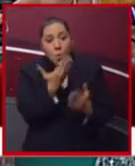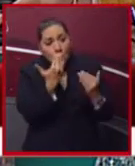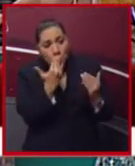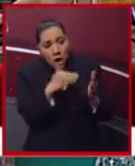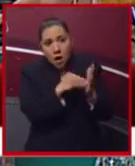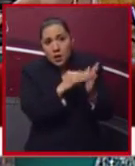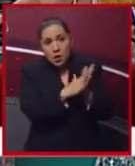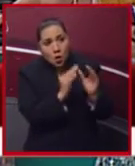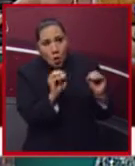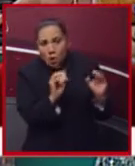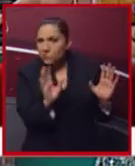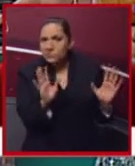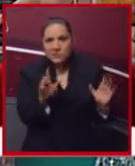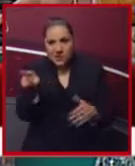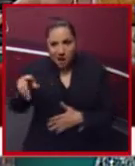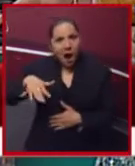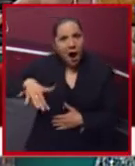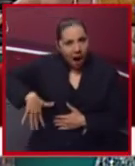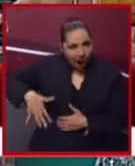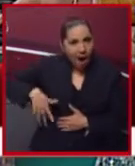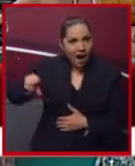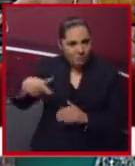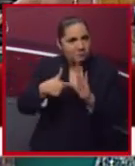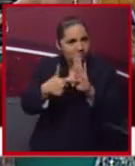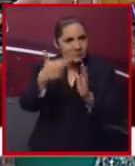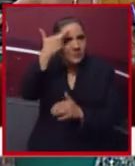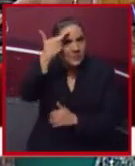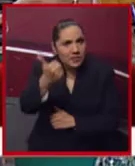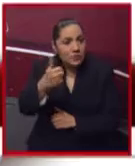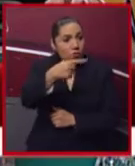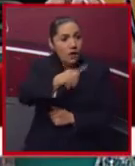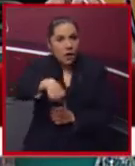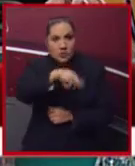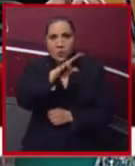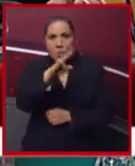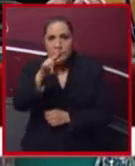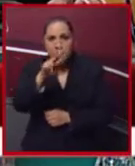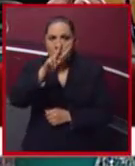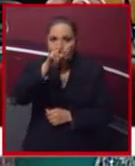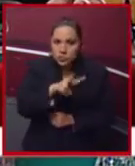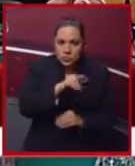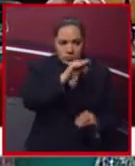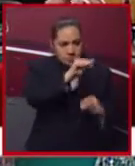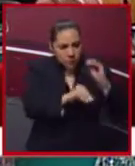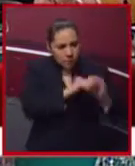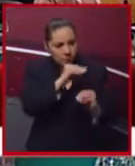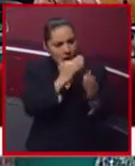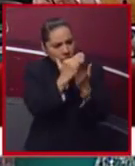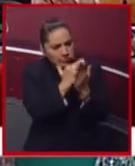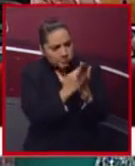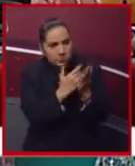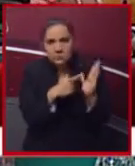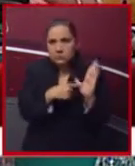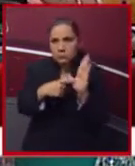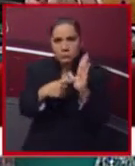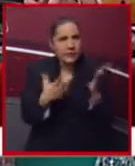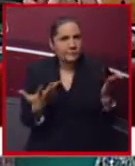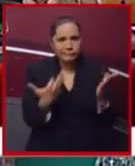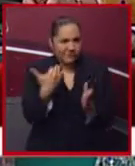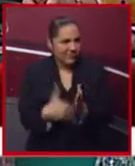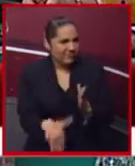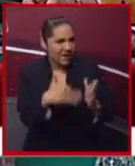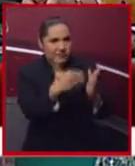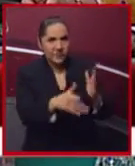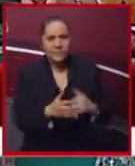ustedes han acreditado, en la actuación de los ministerios públicos. Mi atenta solicitud es que